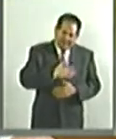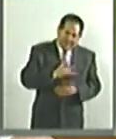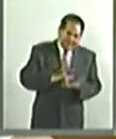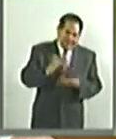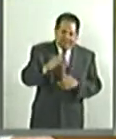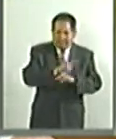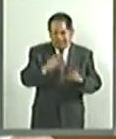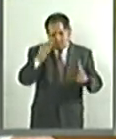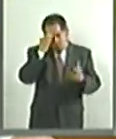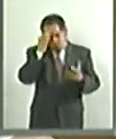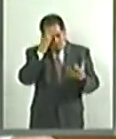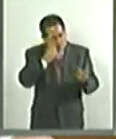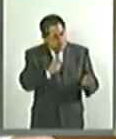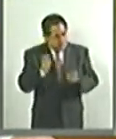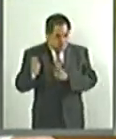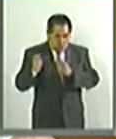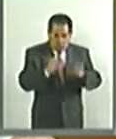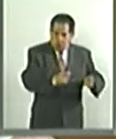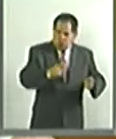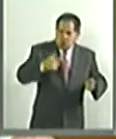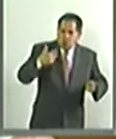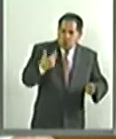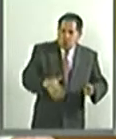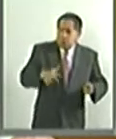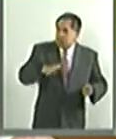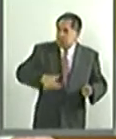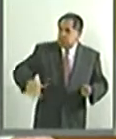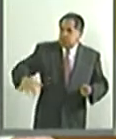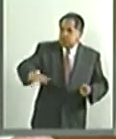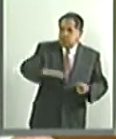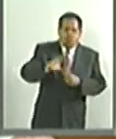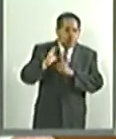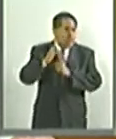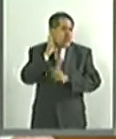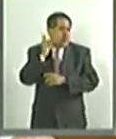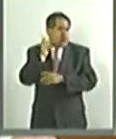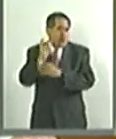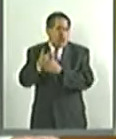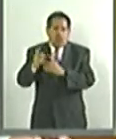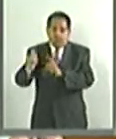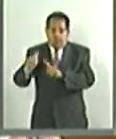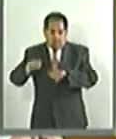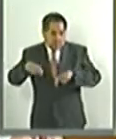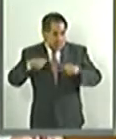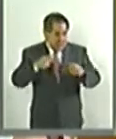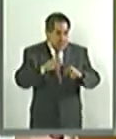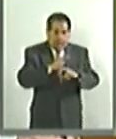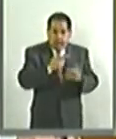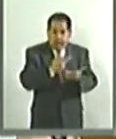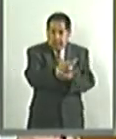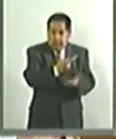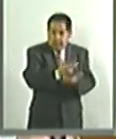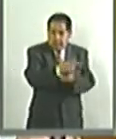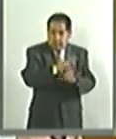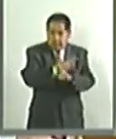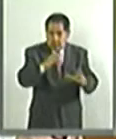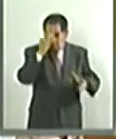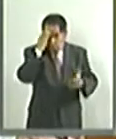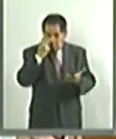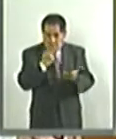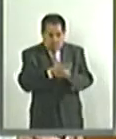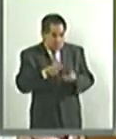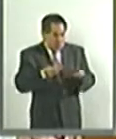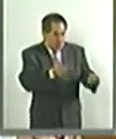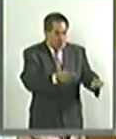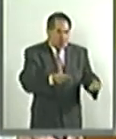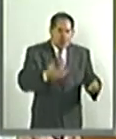el reconocimiento que nos otorga este pleno de la Comisión Permanente del Congreso de la Unión.